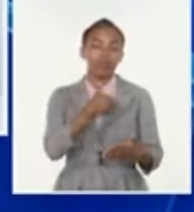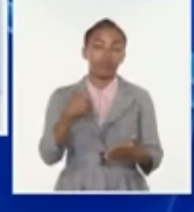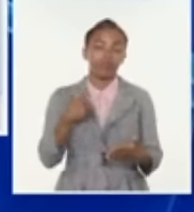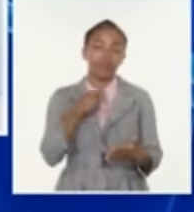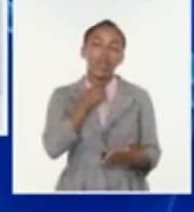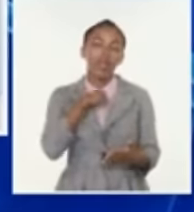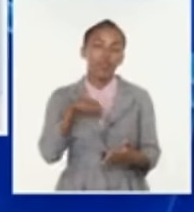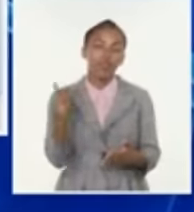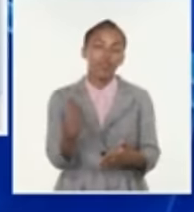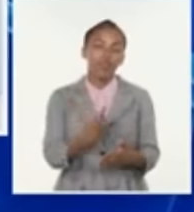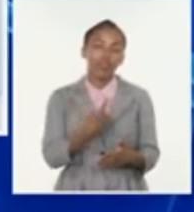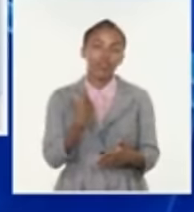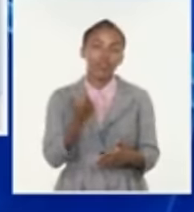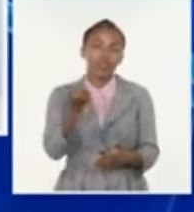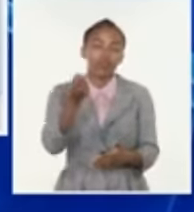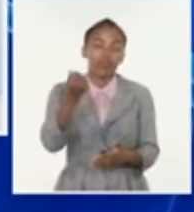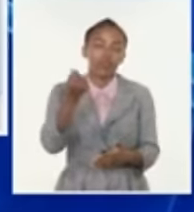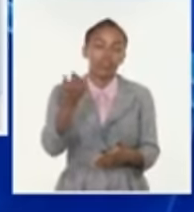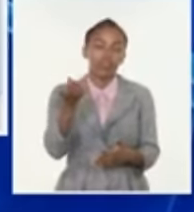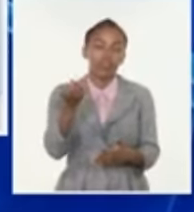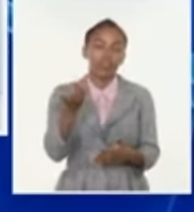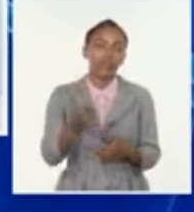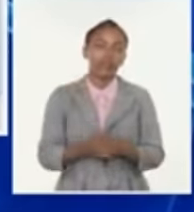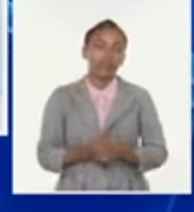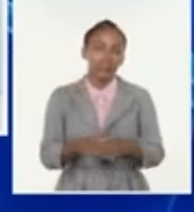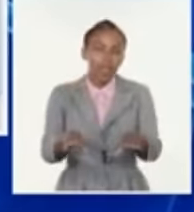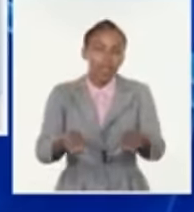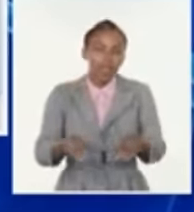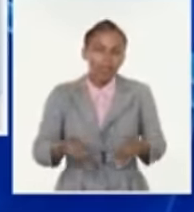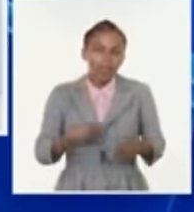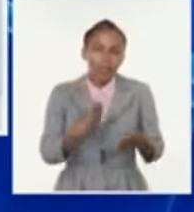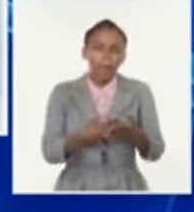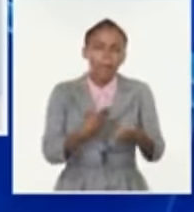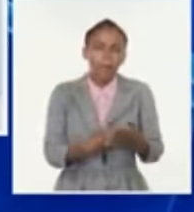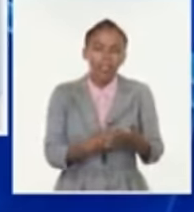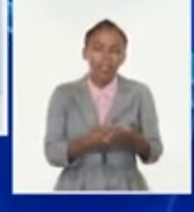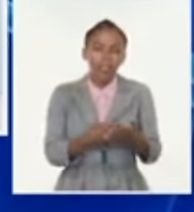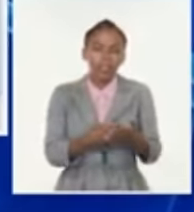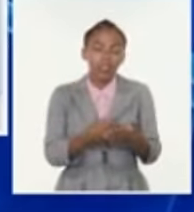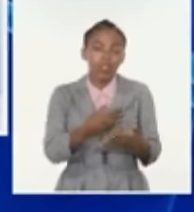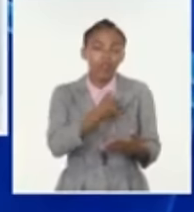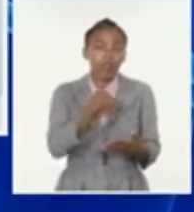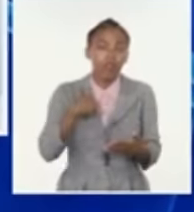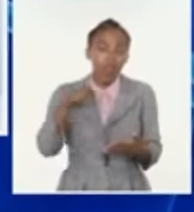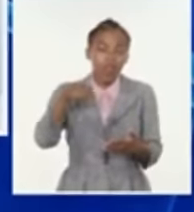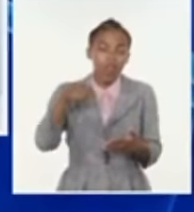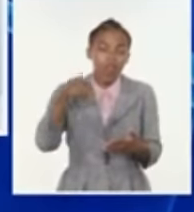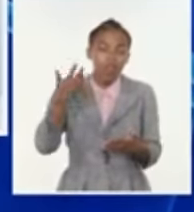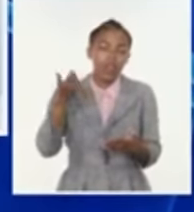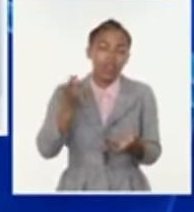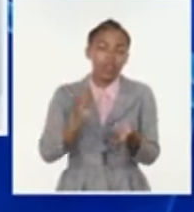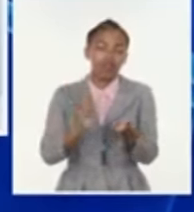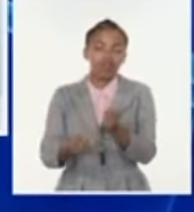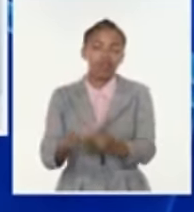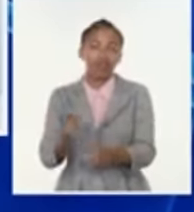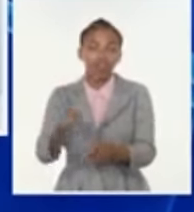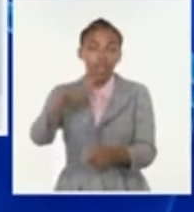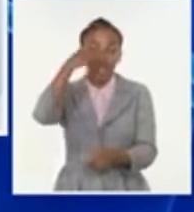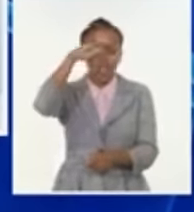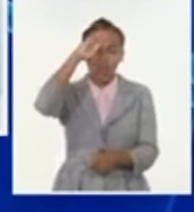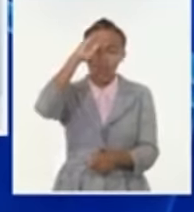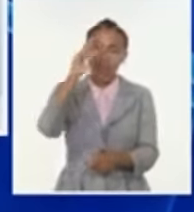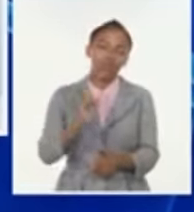tenemos un monopolio, nosotros no aceptamos que exista una empresa privada exportadora en Cuba, sino que se utilicen las